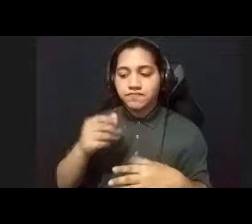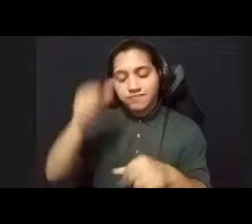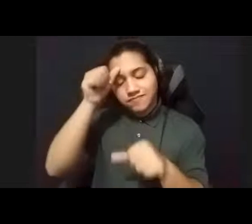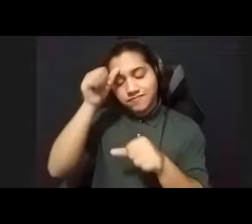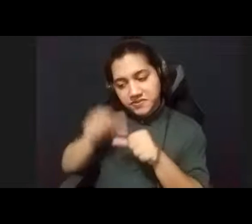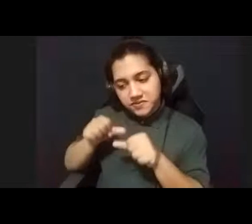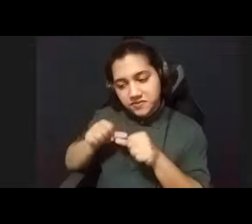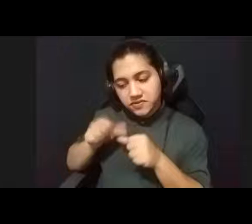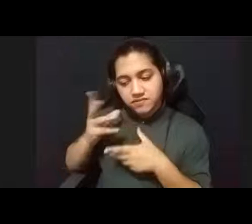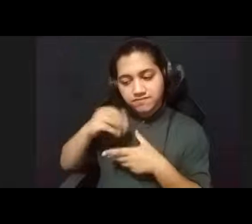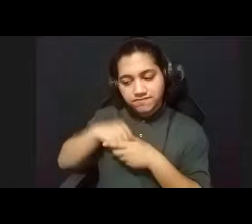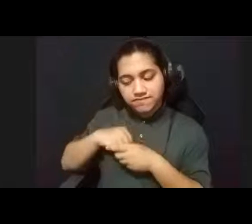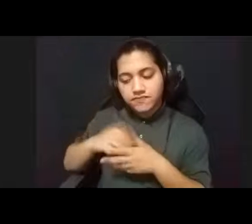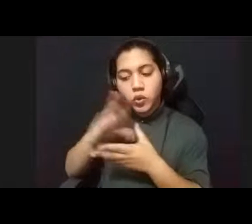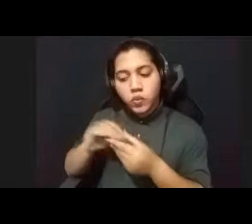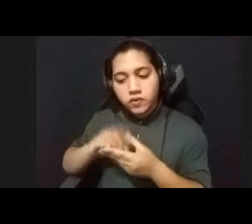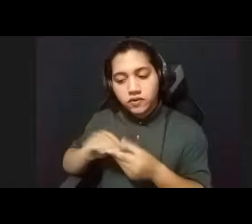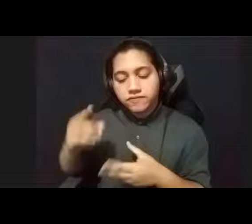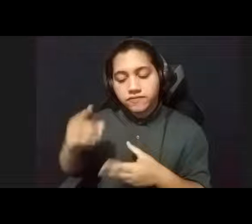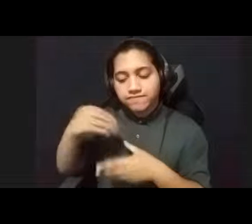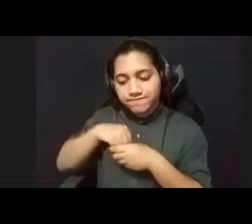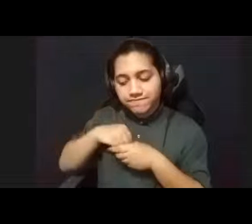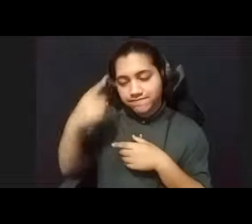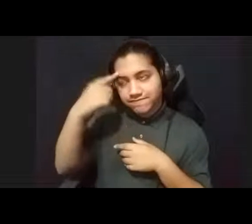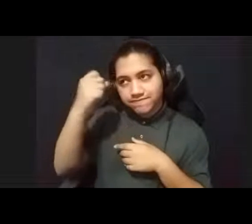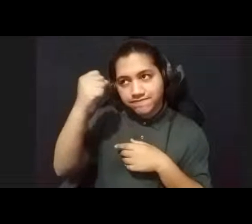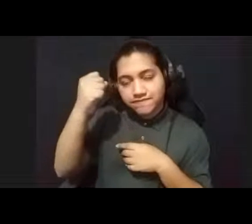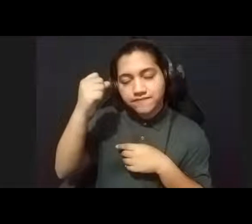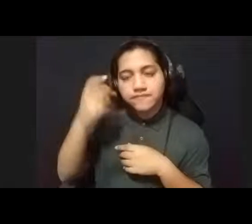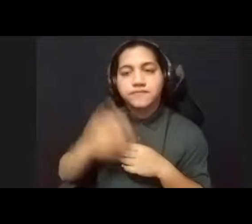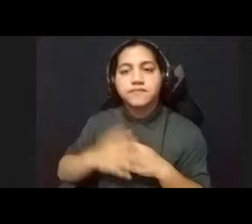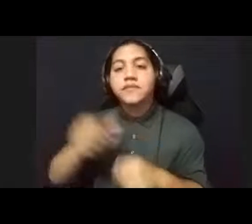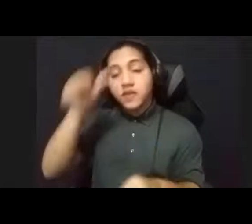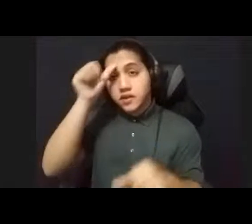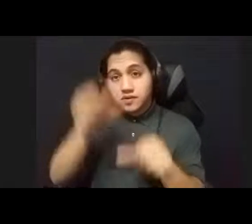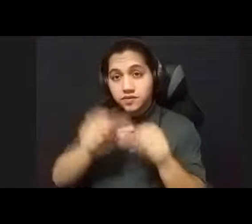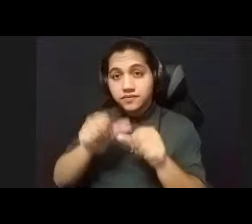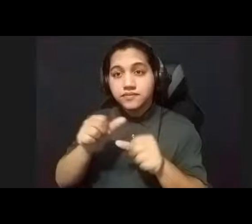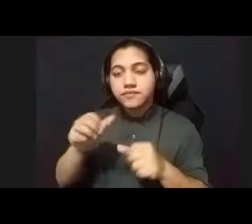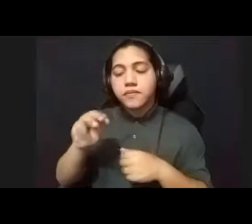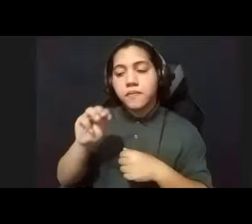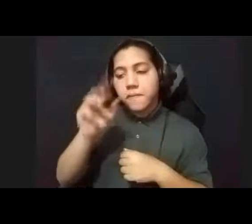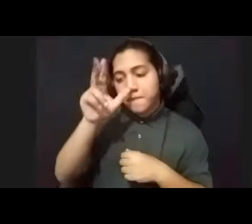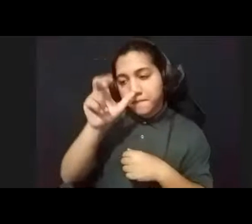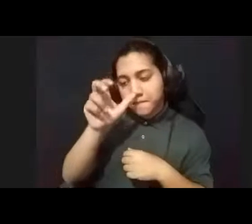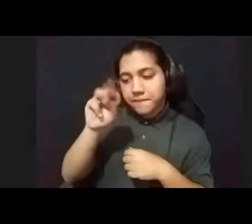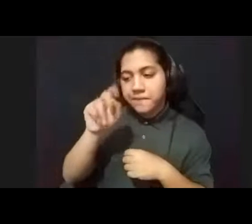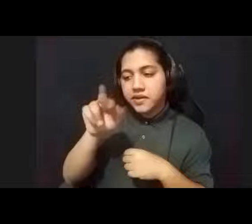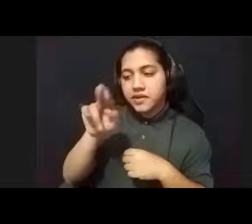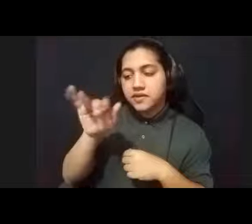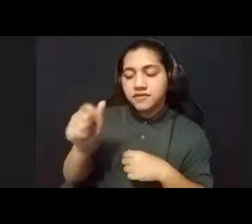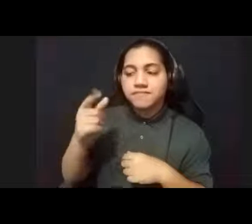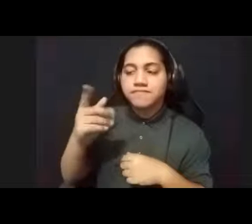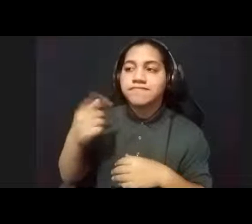que guardamos en nuestra memoria. El recuerdo de Martina me llevó a un reencuentro necesario y